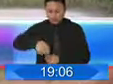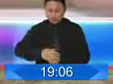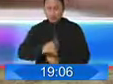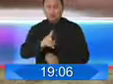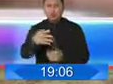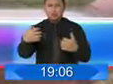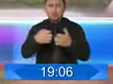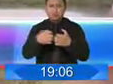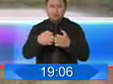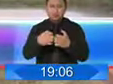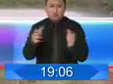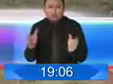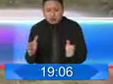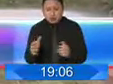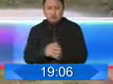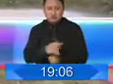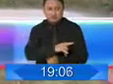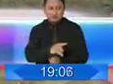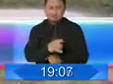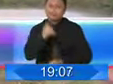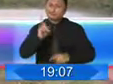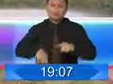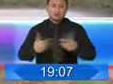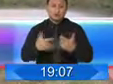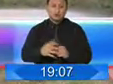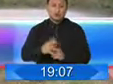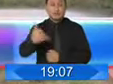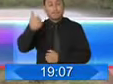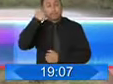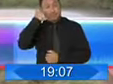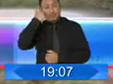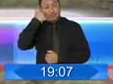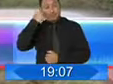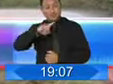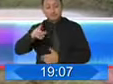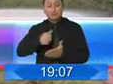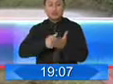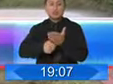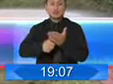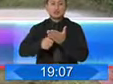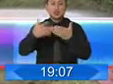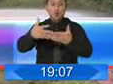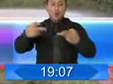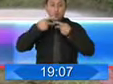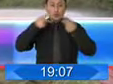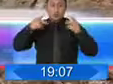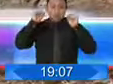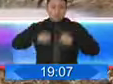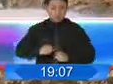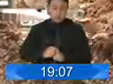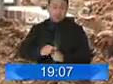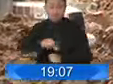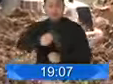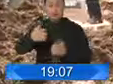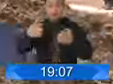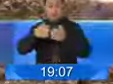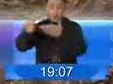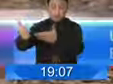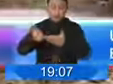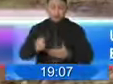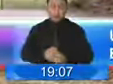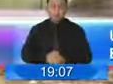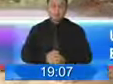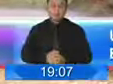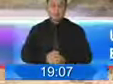pequeña como esta no podíamos hacer nada. Entonces hicimos un llamado al Ministerio de Obras Públicas para que nos ayude. Maquinaria del municipio de